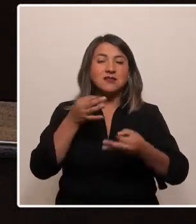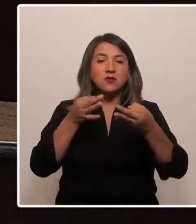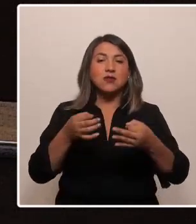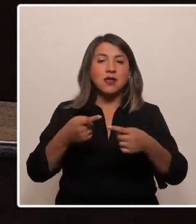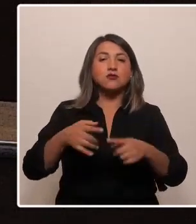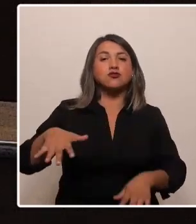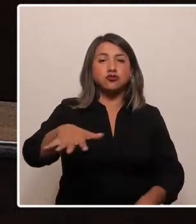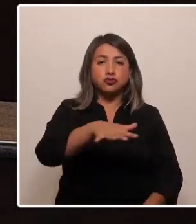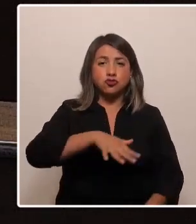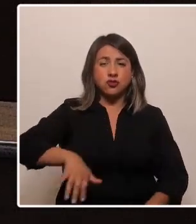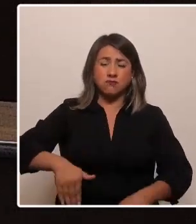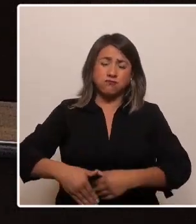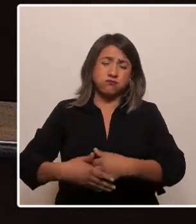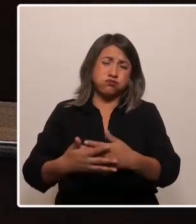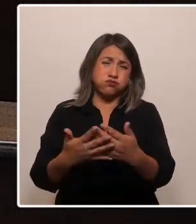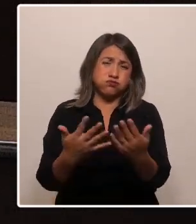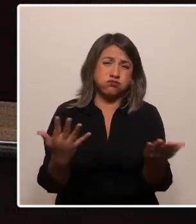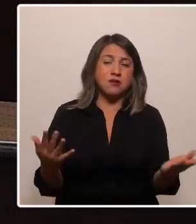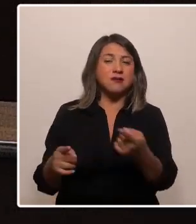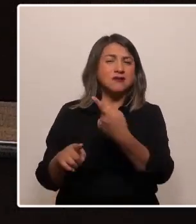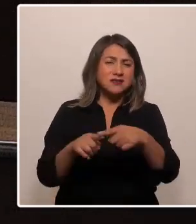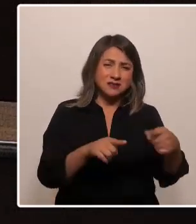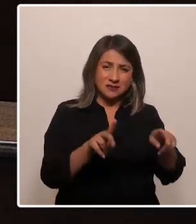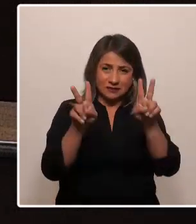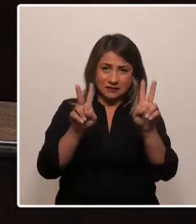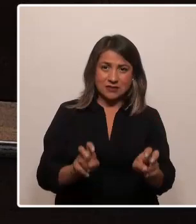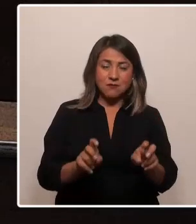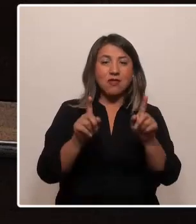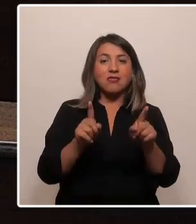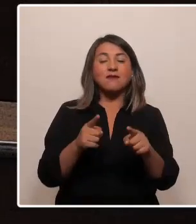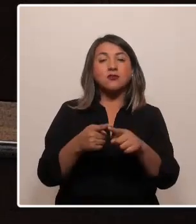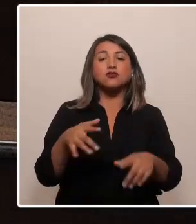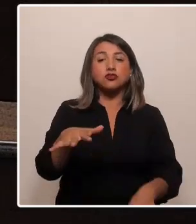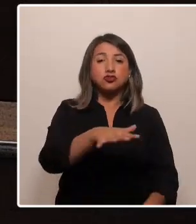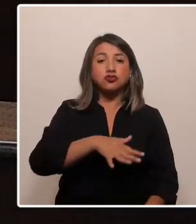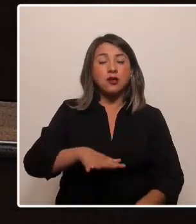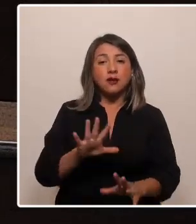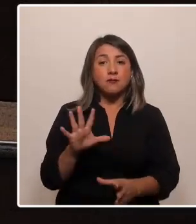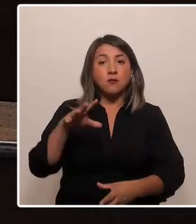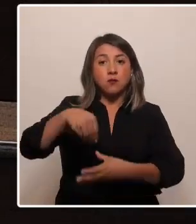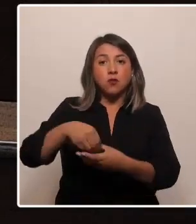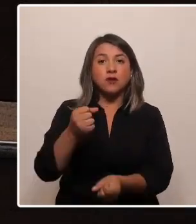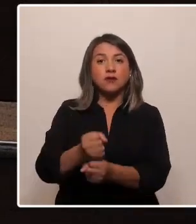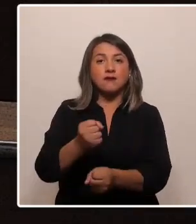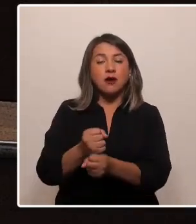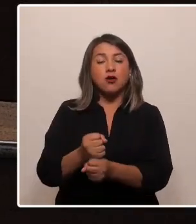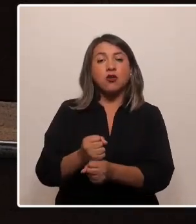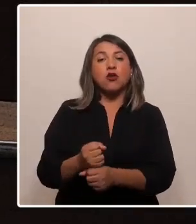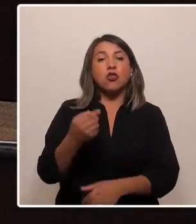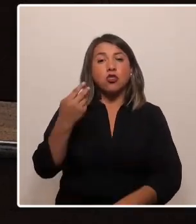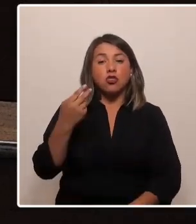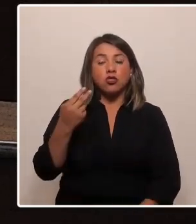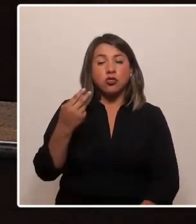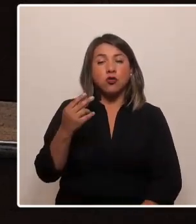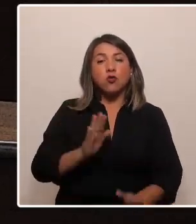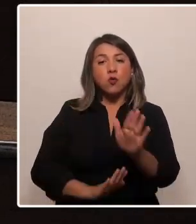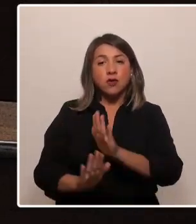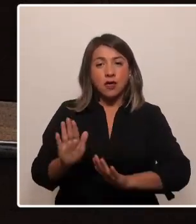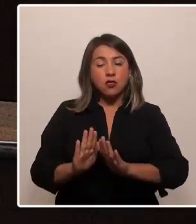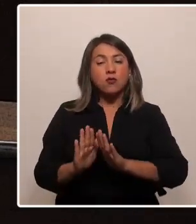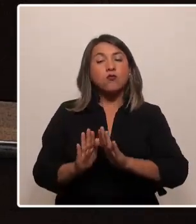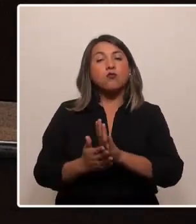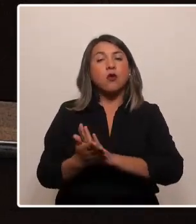amplio abanico de contingencias sociales que deberán ser cubiertas e incorpora el trabajo doméstico y de cuidados como lo que